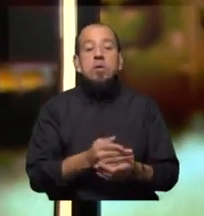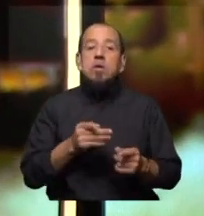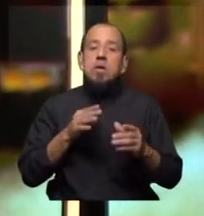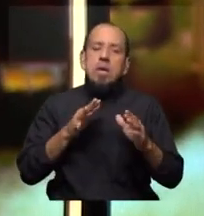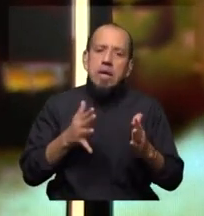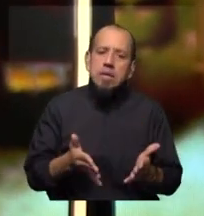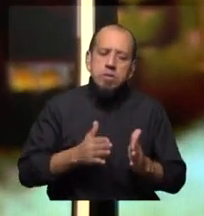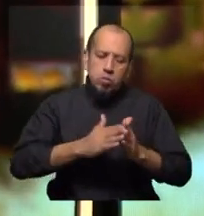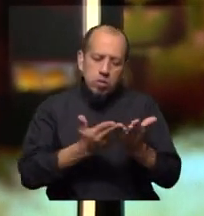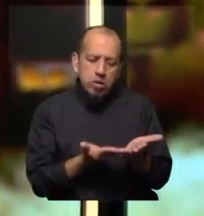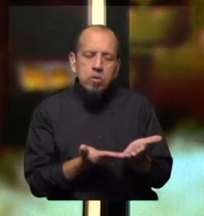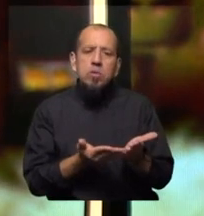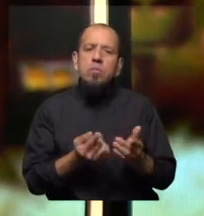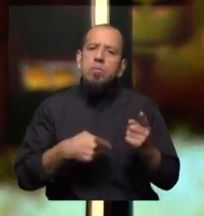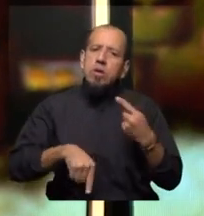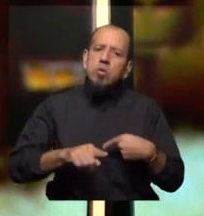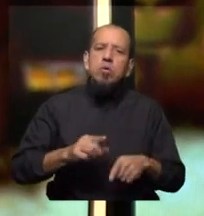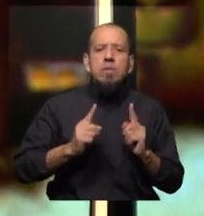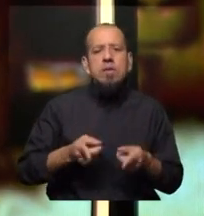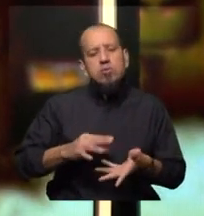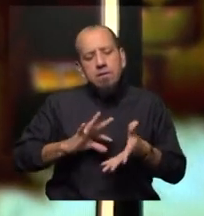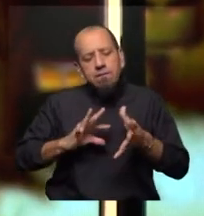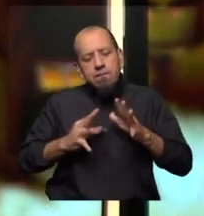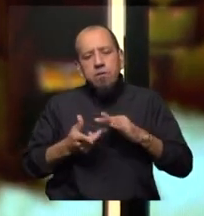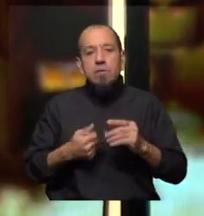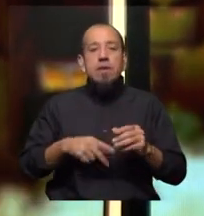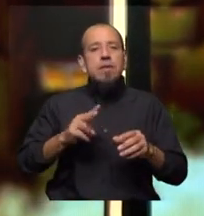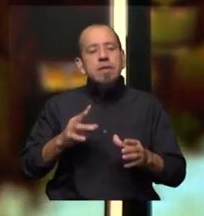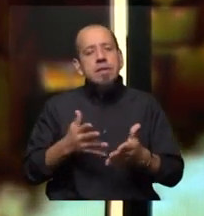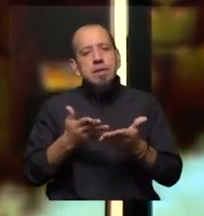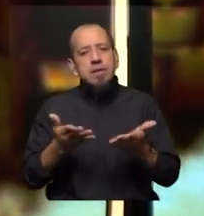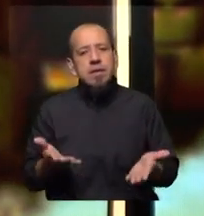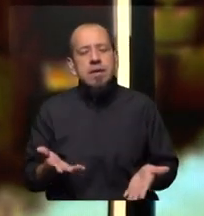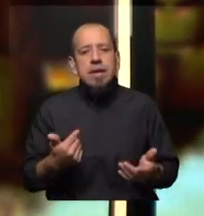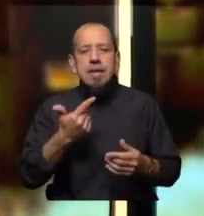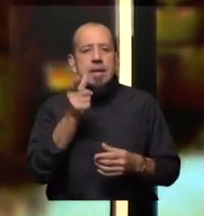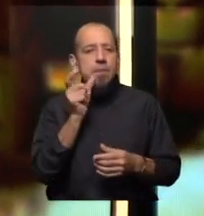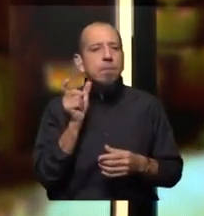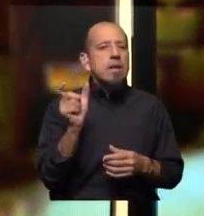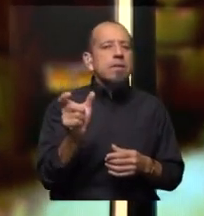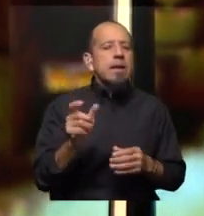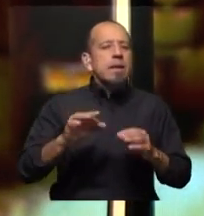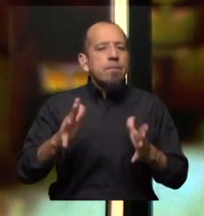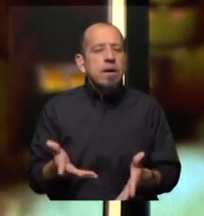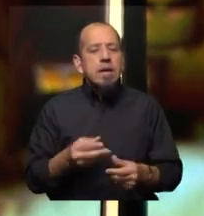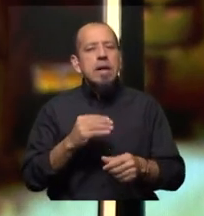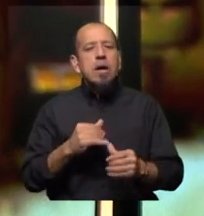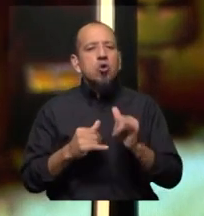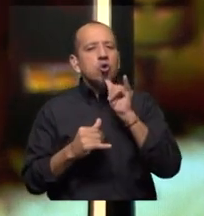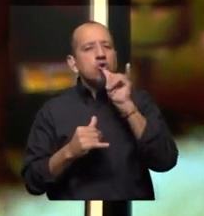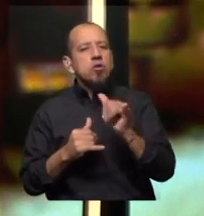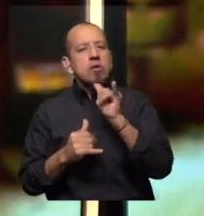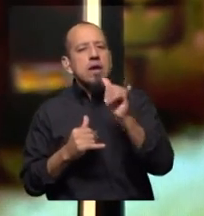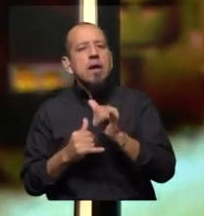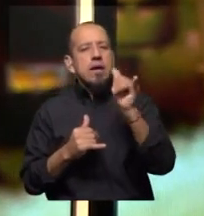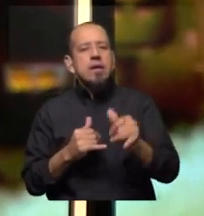un libro pero también es una manera de defender como decía liscano la palabra para contarnos las cosas por su